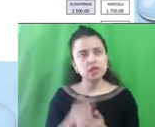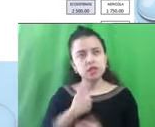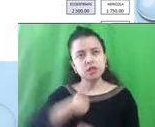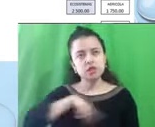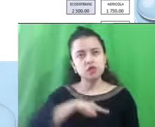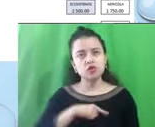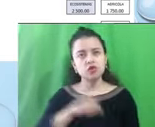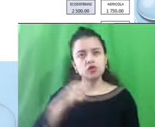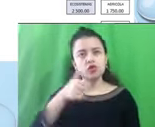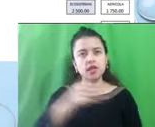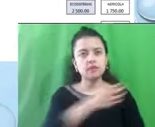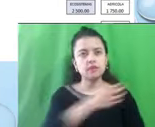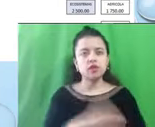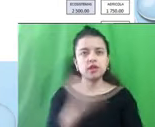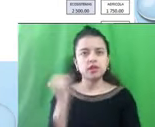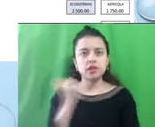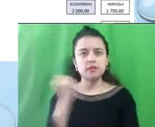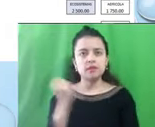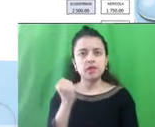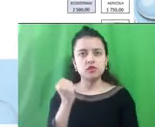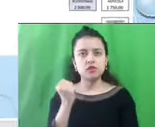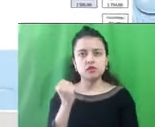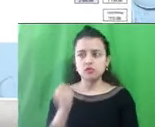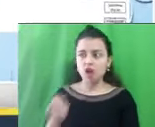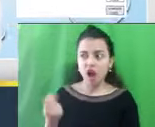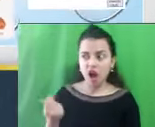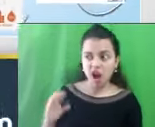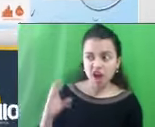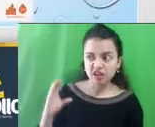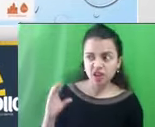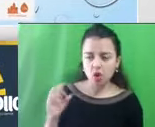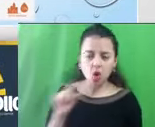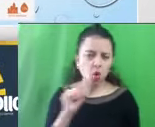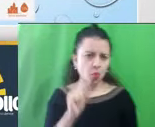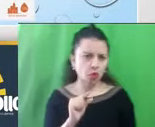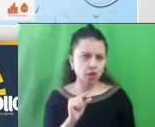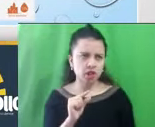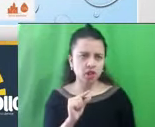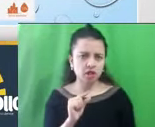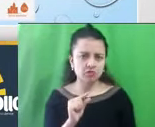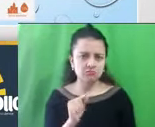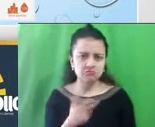¿cierto? ¿Harta plata o poquita plata? 10 millones de pesos.